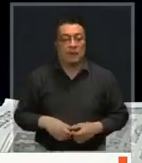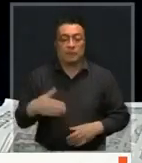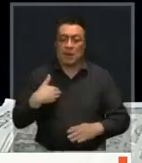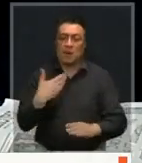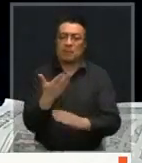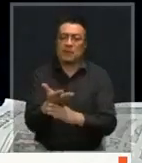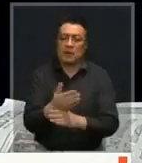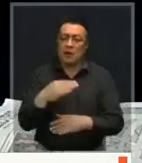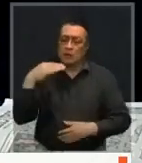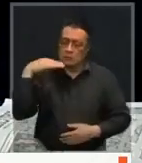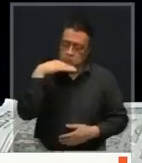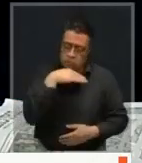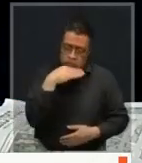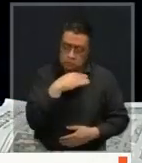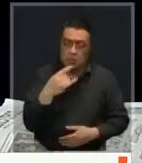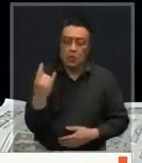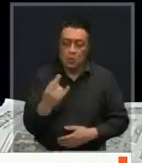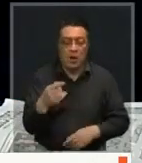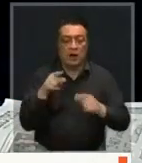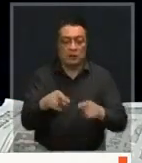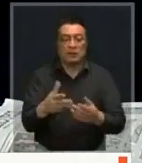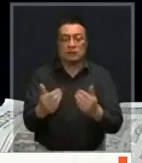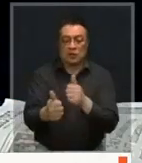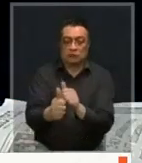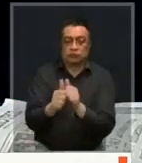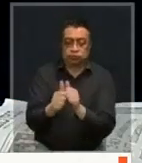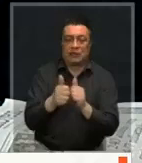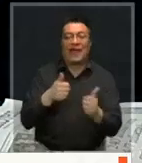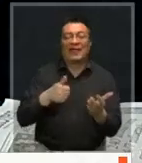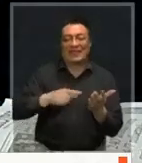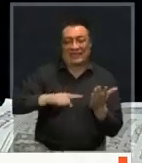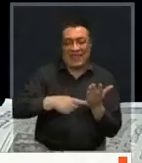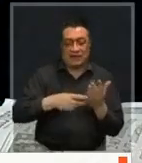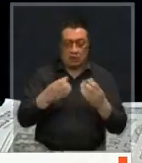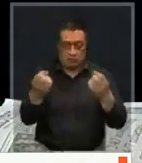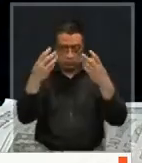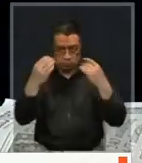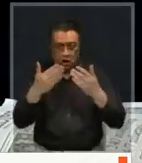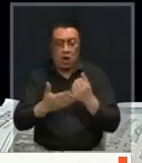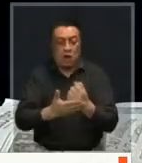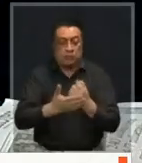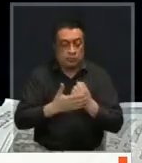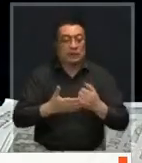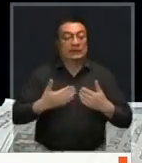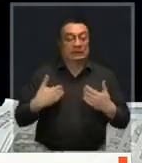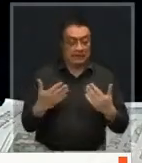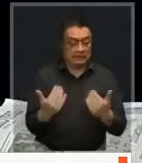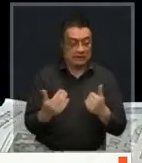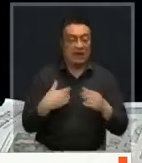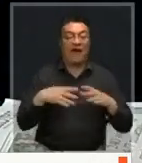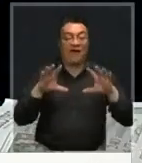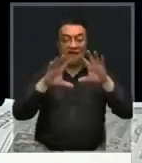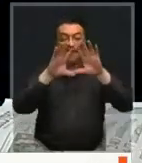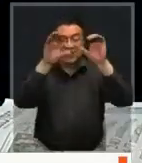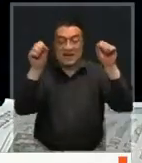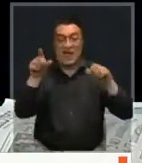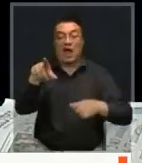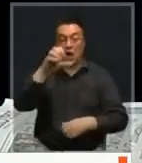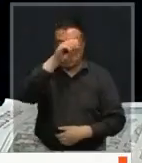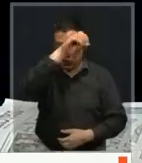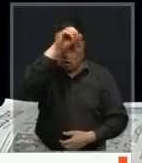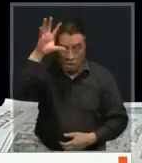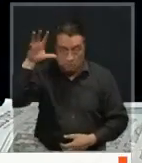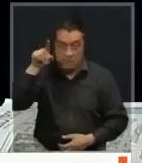inmediato asistencia técnica y capacitación, cooperación en materia de capacitación a la Fiscalía de Colombia.